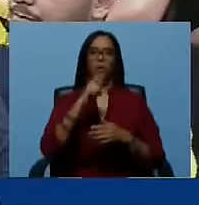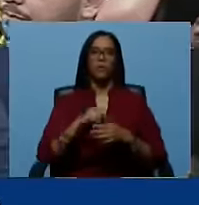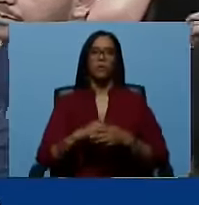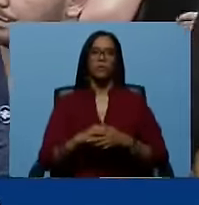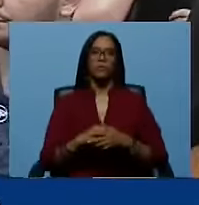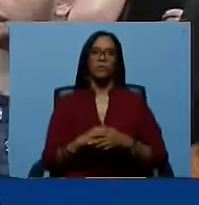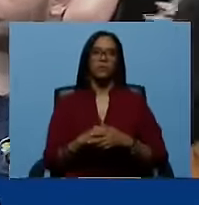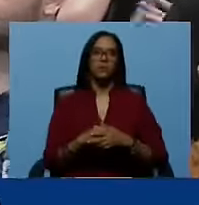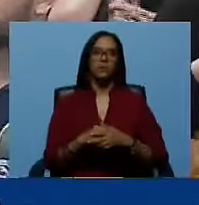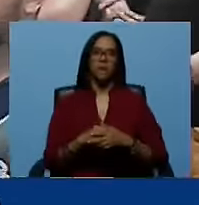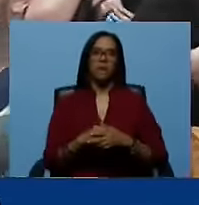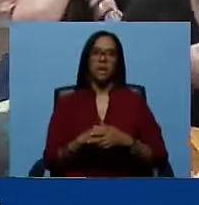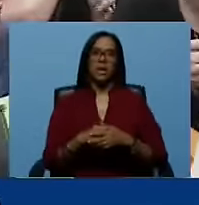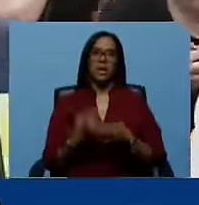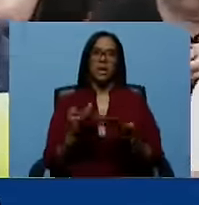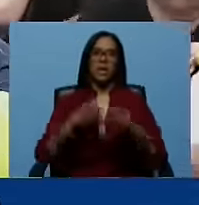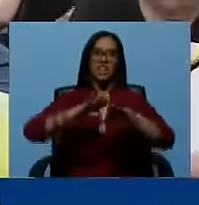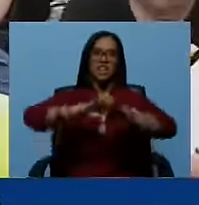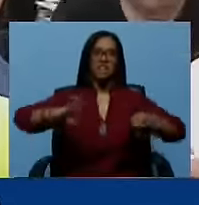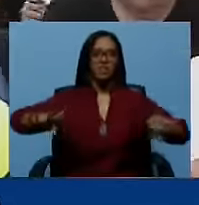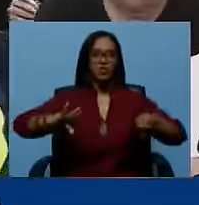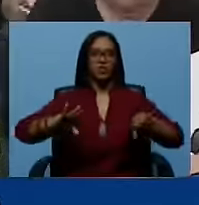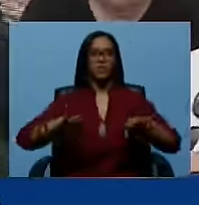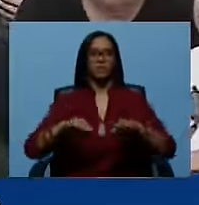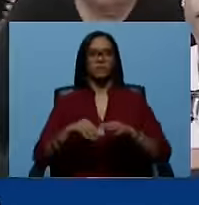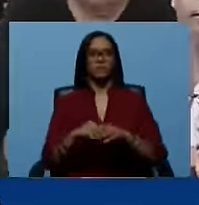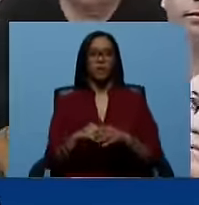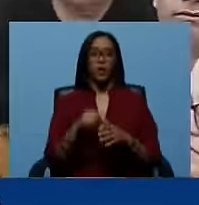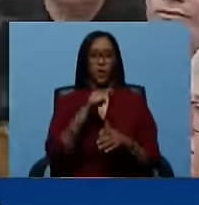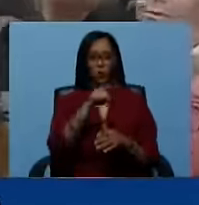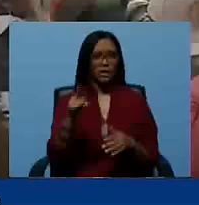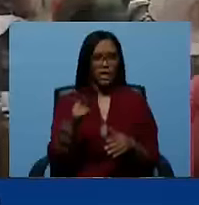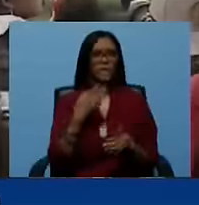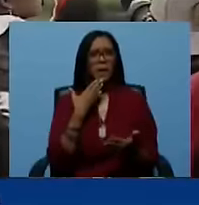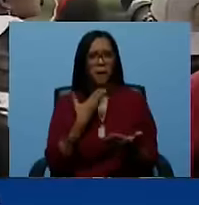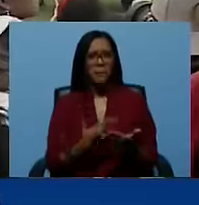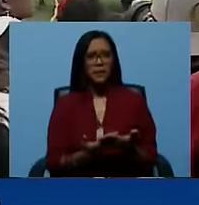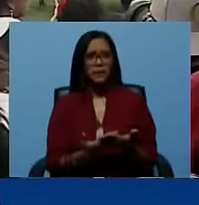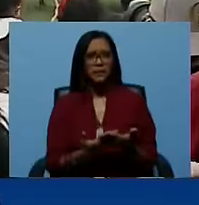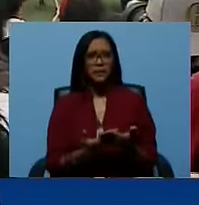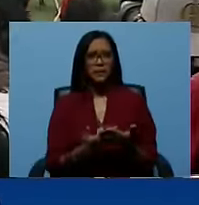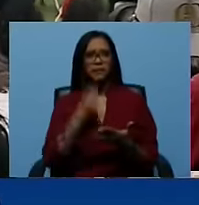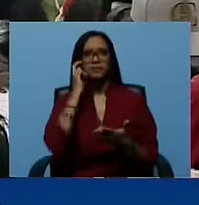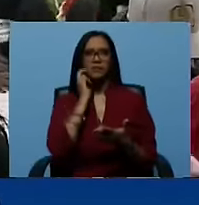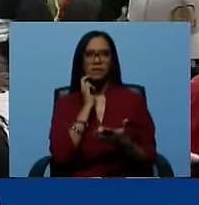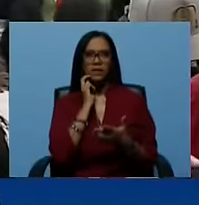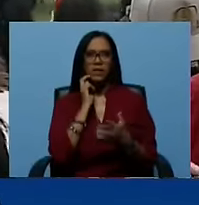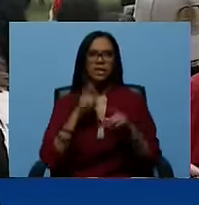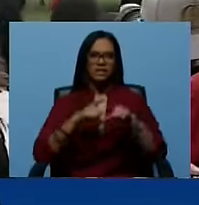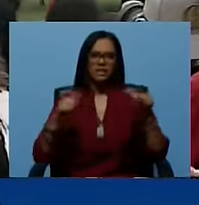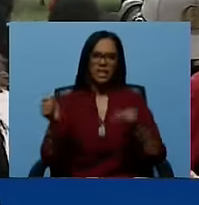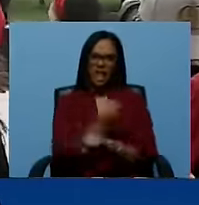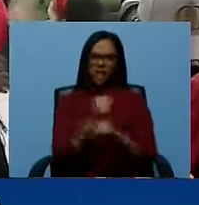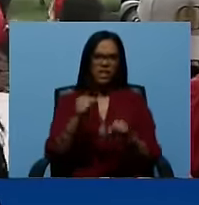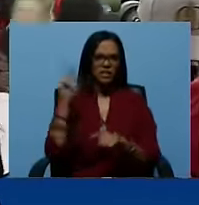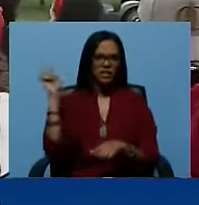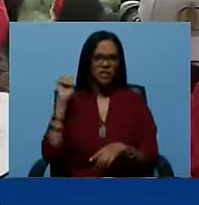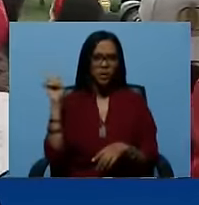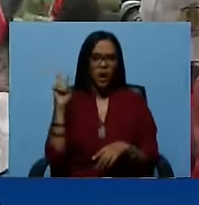la intolerancia y la división. ¿Ustedes van a dejar que la fascista llene de violencia a Venezuela?